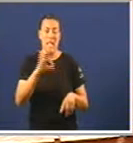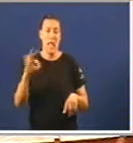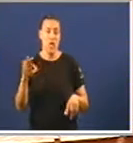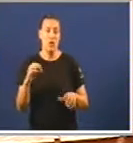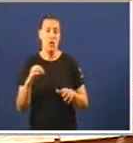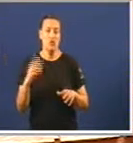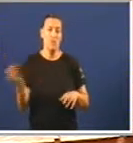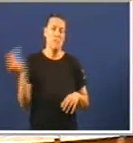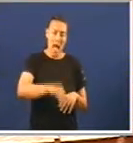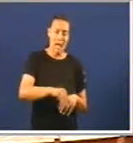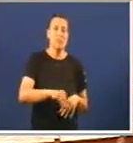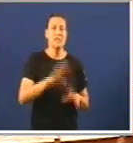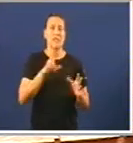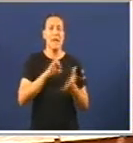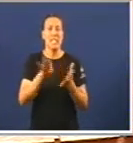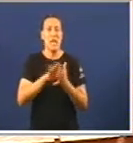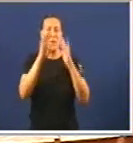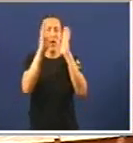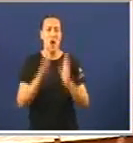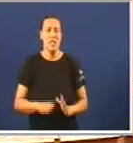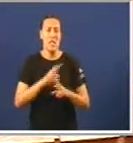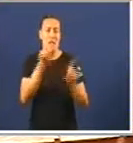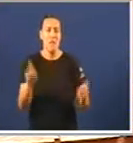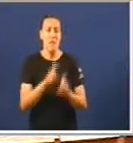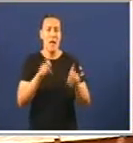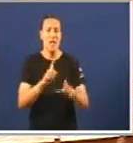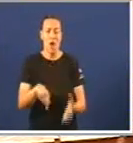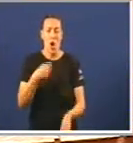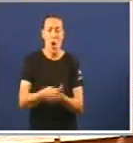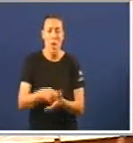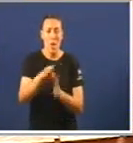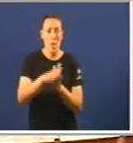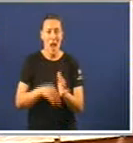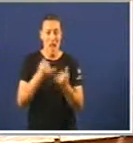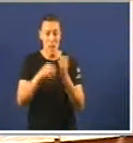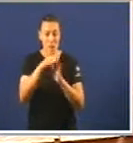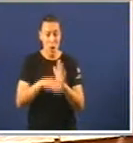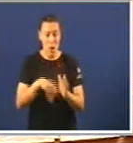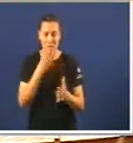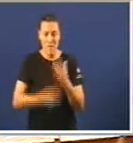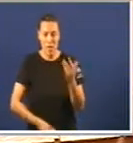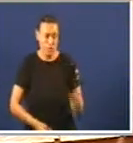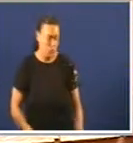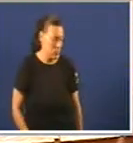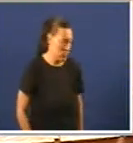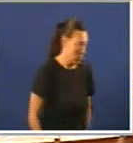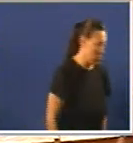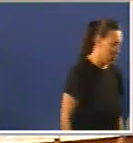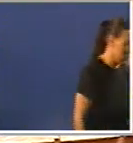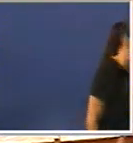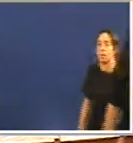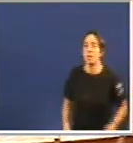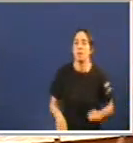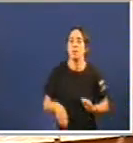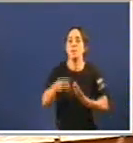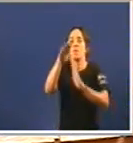en servidores informáticos para un programa que agora mesmo funciona mal. Un programa que dá erros, é